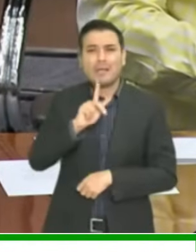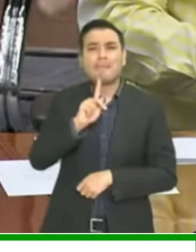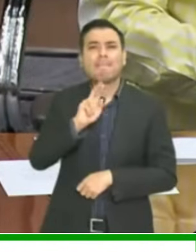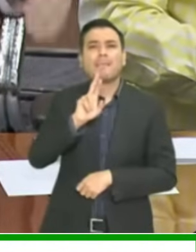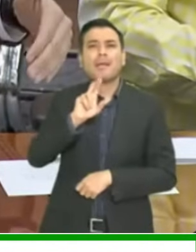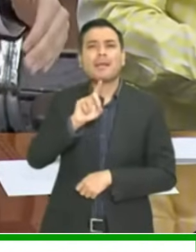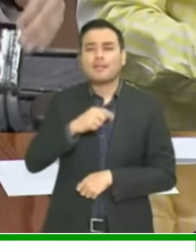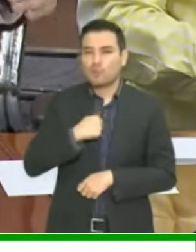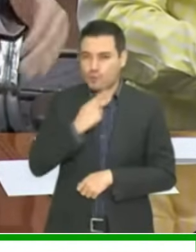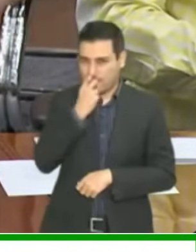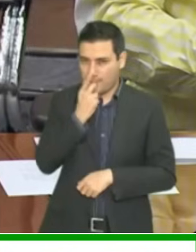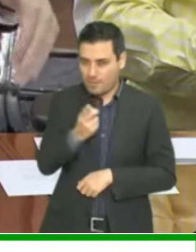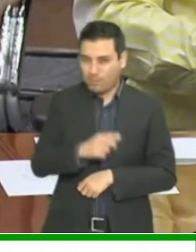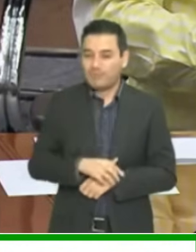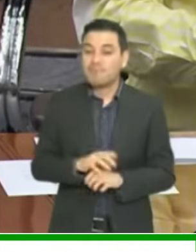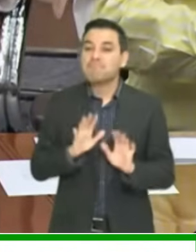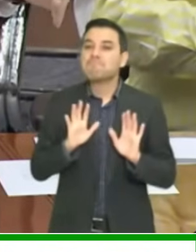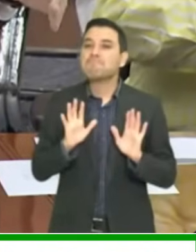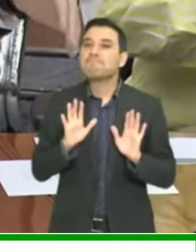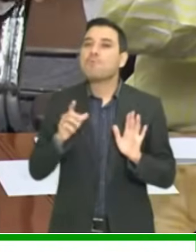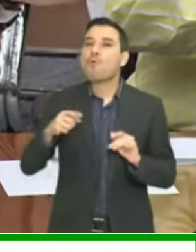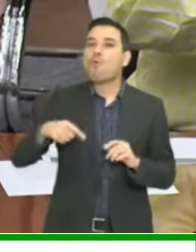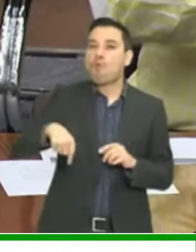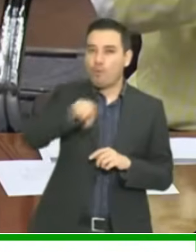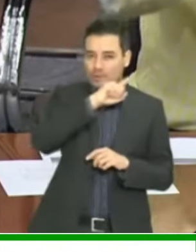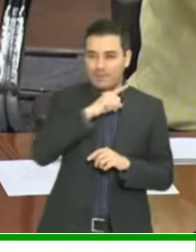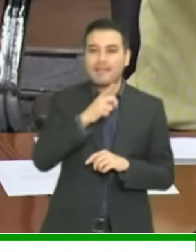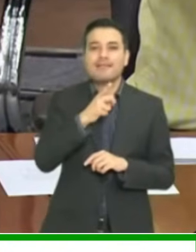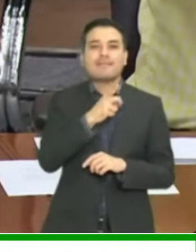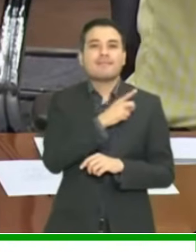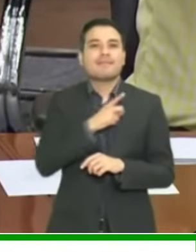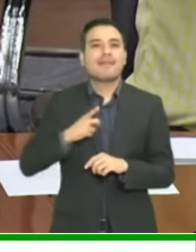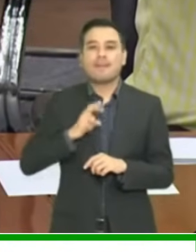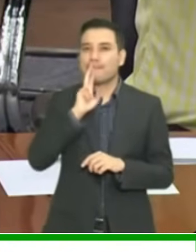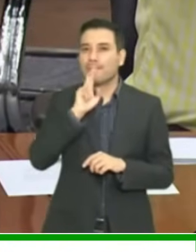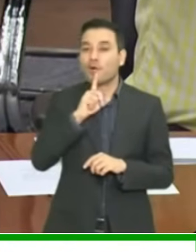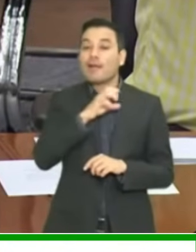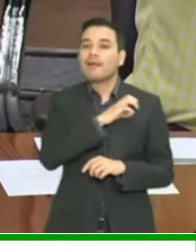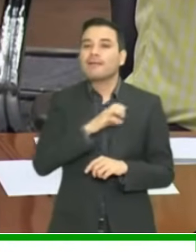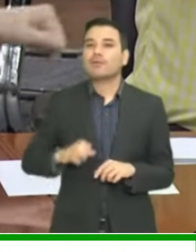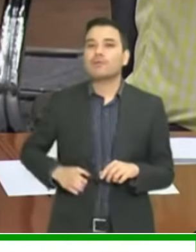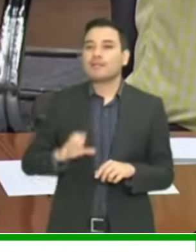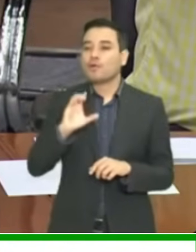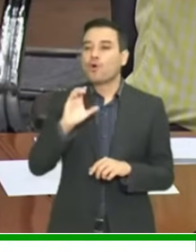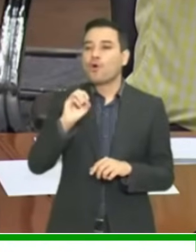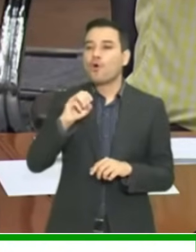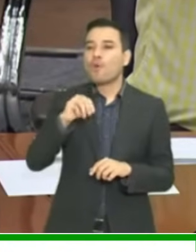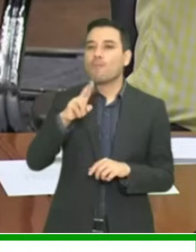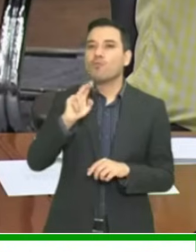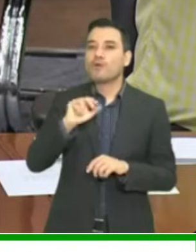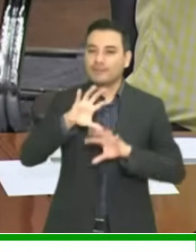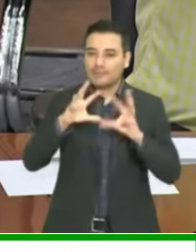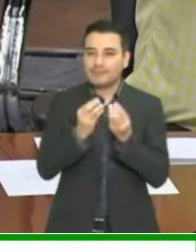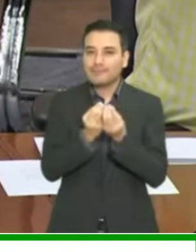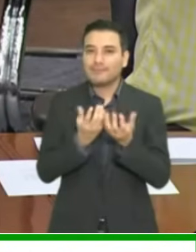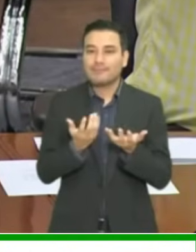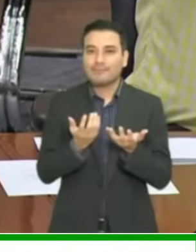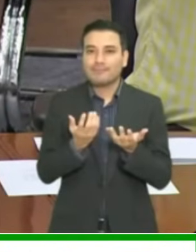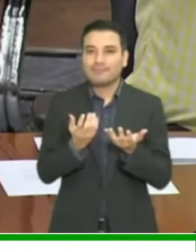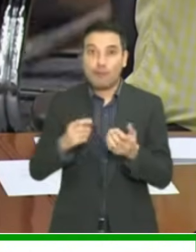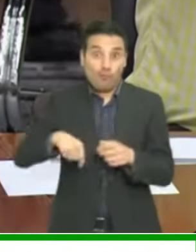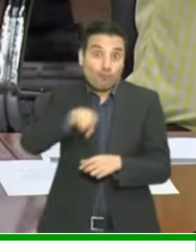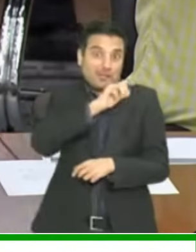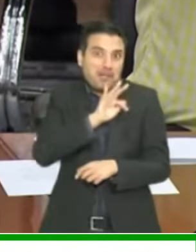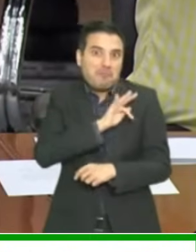hubiera gustado hoy haber aprobado la viabilidad de que hubiera candidaturas comunes a nivel federal? Hoy tendrían registro. Pero en ese tema